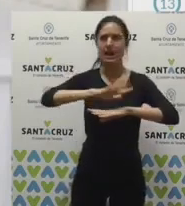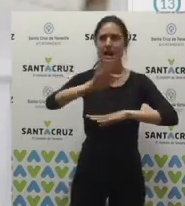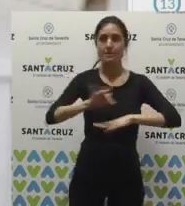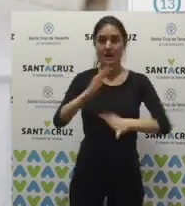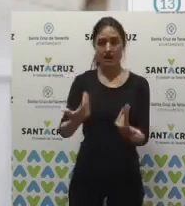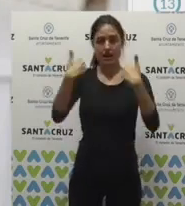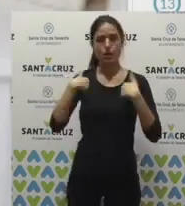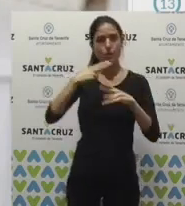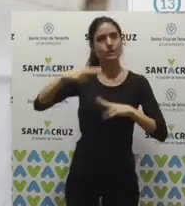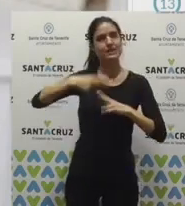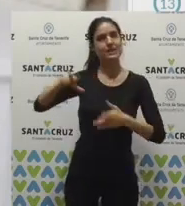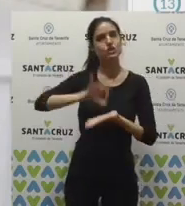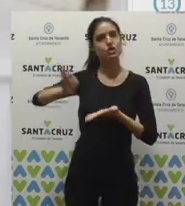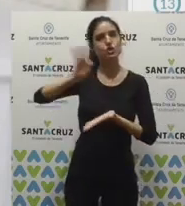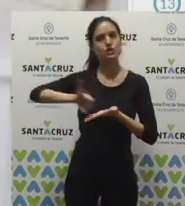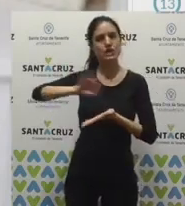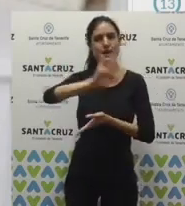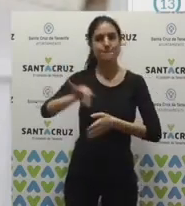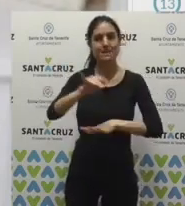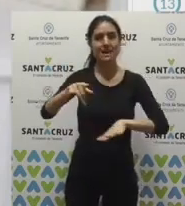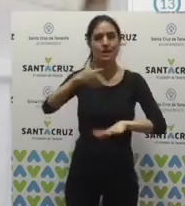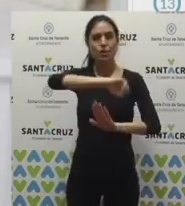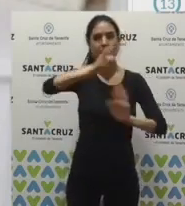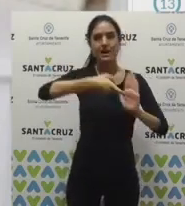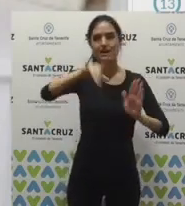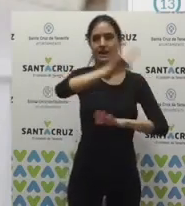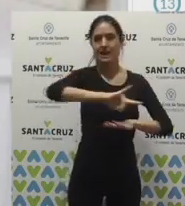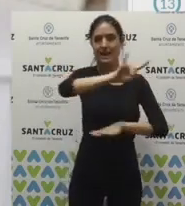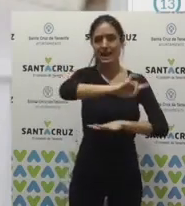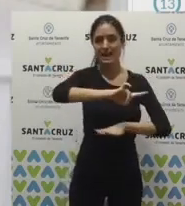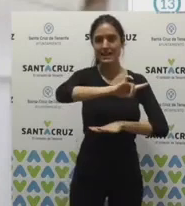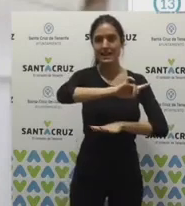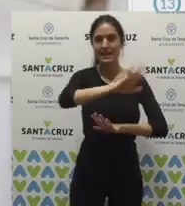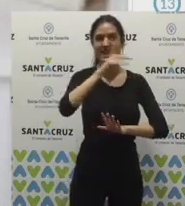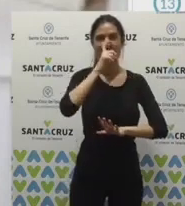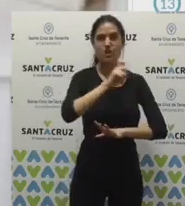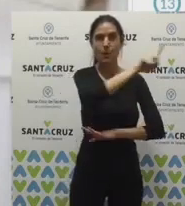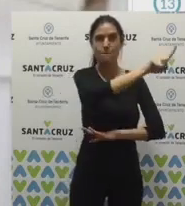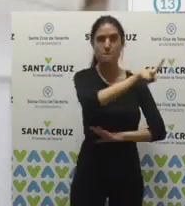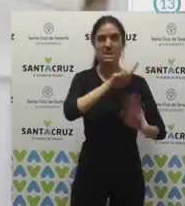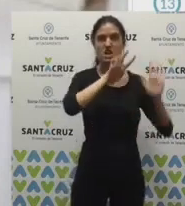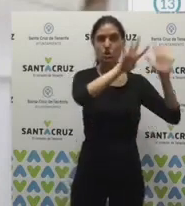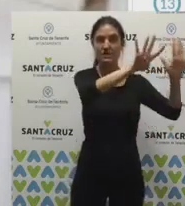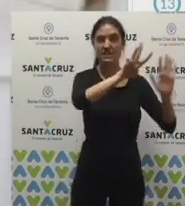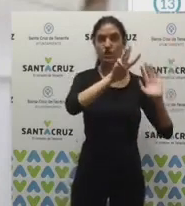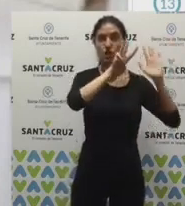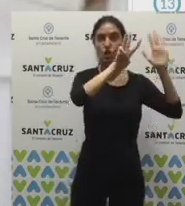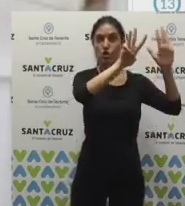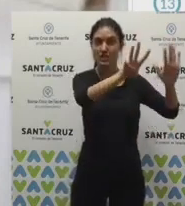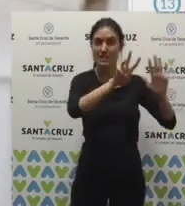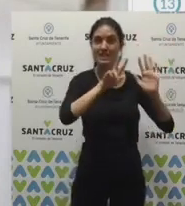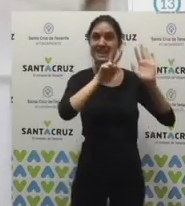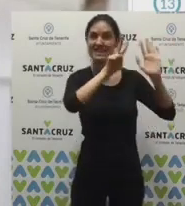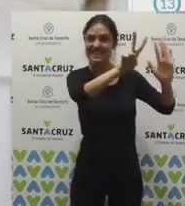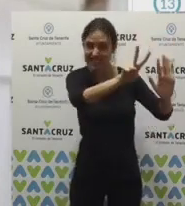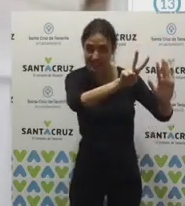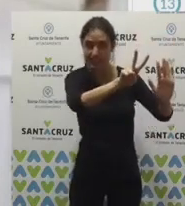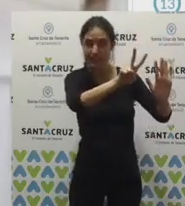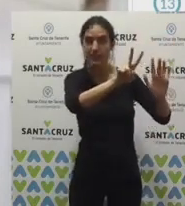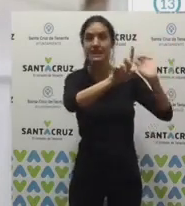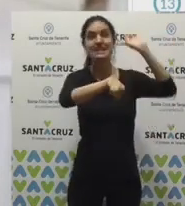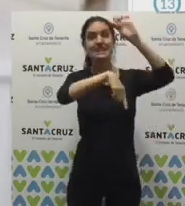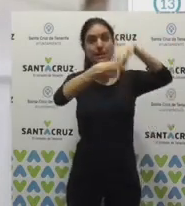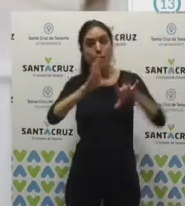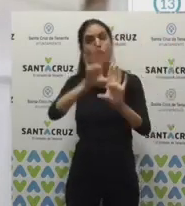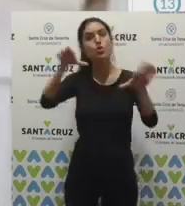años con una ley canaria de servicios sociales de 1987 y tuvo que llegar el